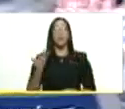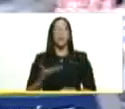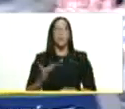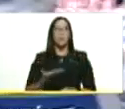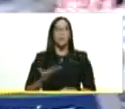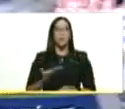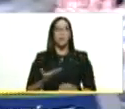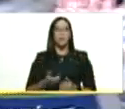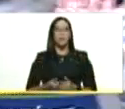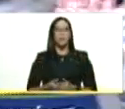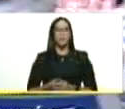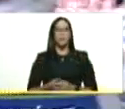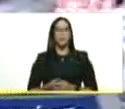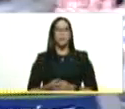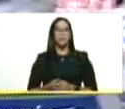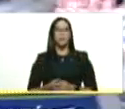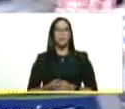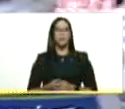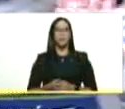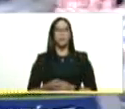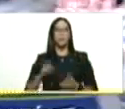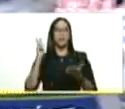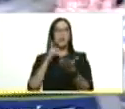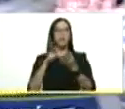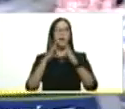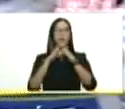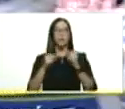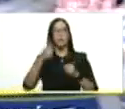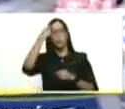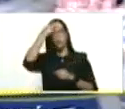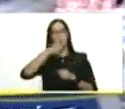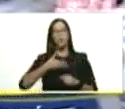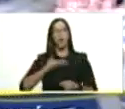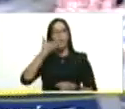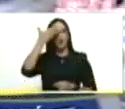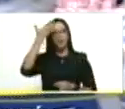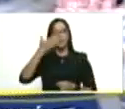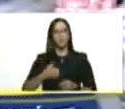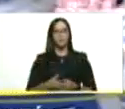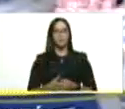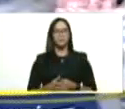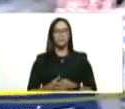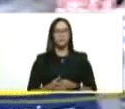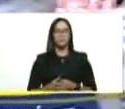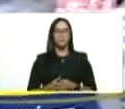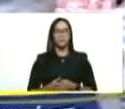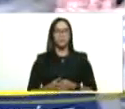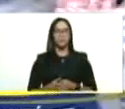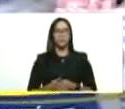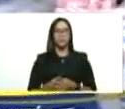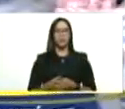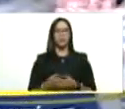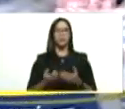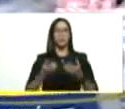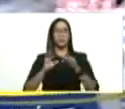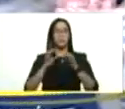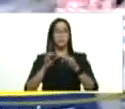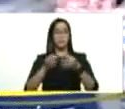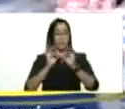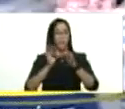importante que llega a todos los pueblos árabes y que llega a... tradúcele para que él sepa